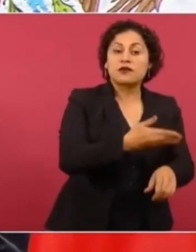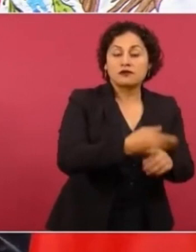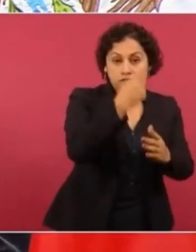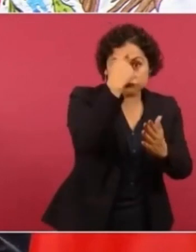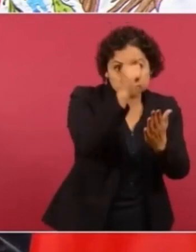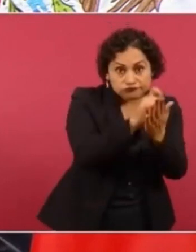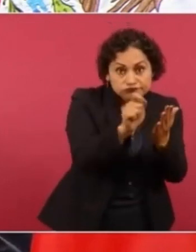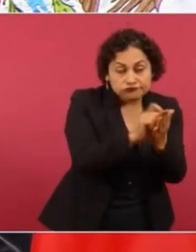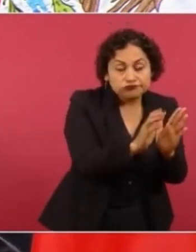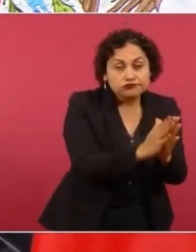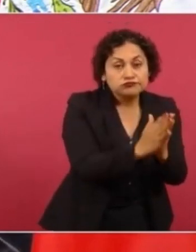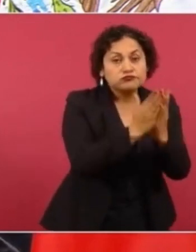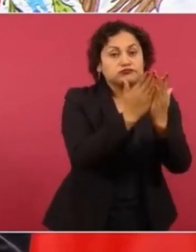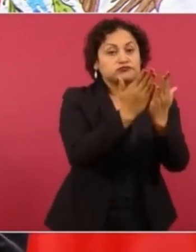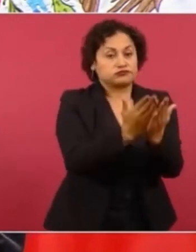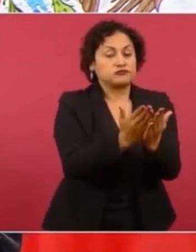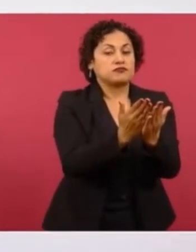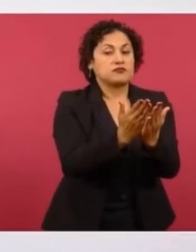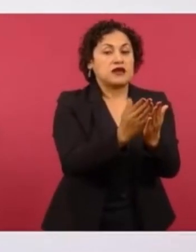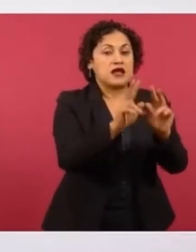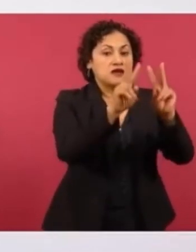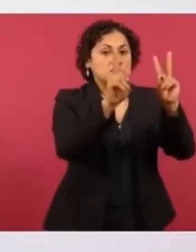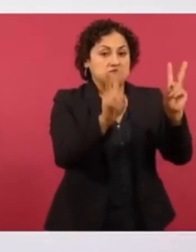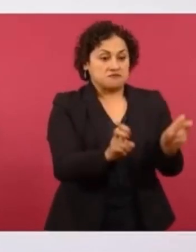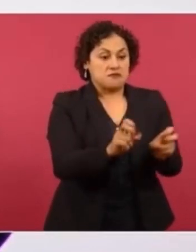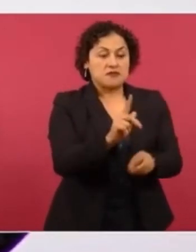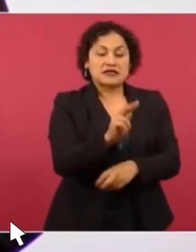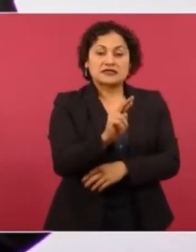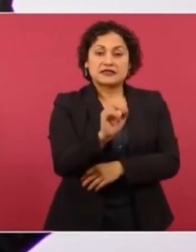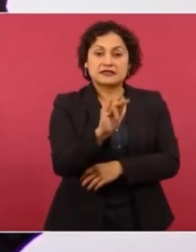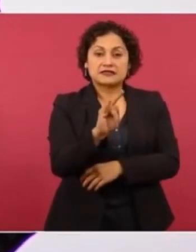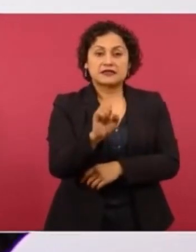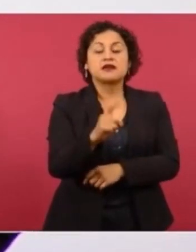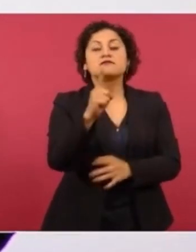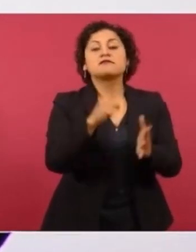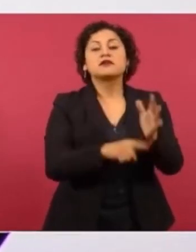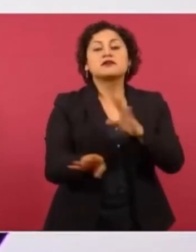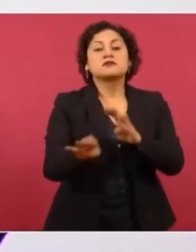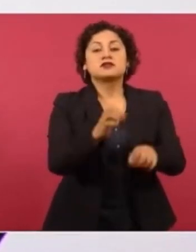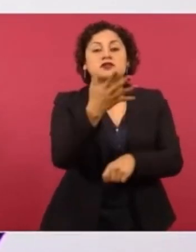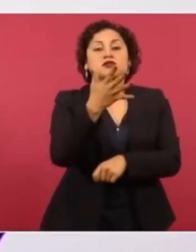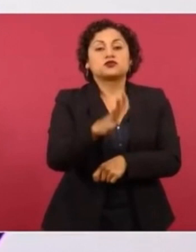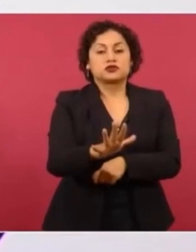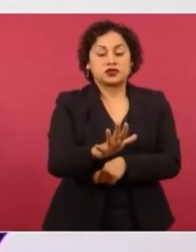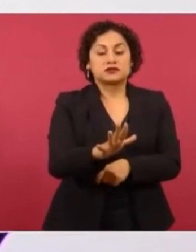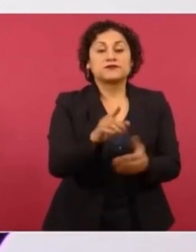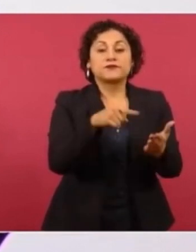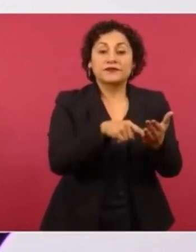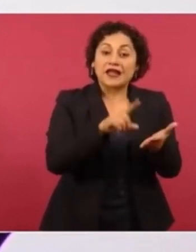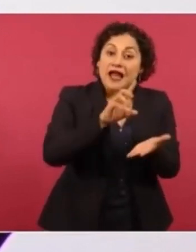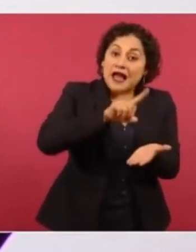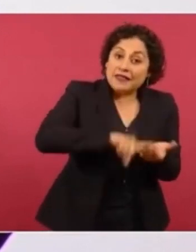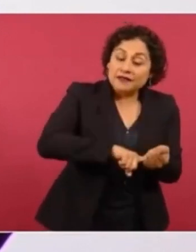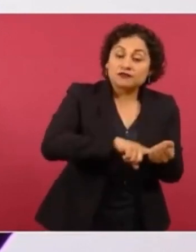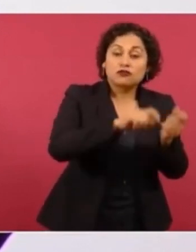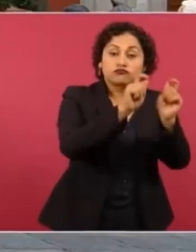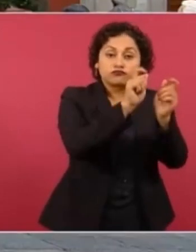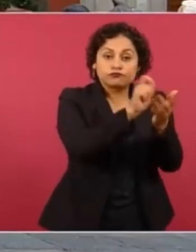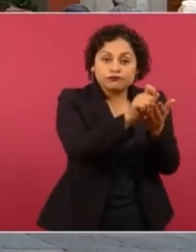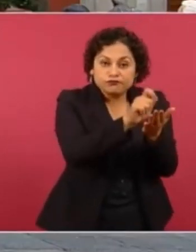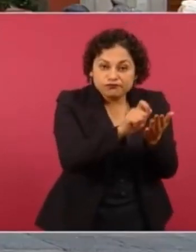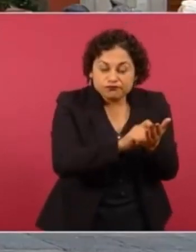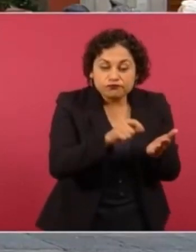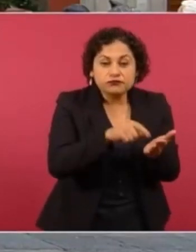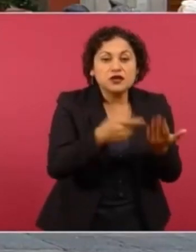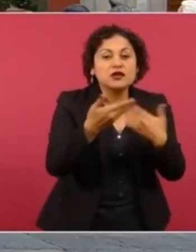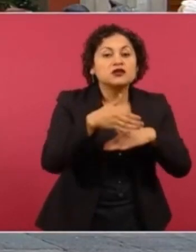en 1910 en ella plasmó su visión de la vida pública mexicana mediante la instauración